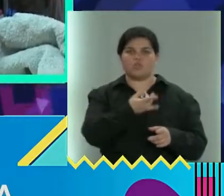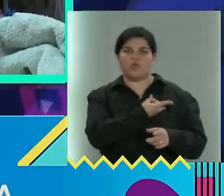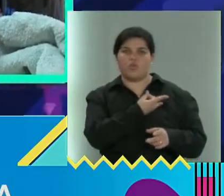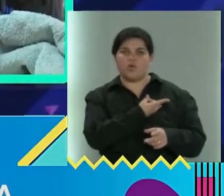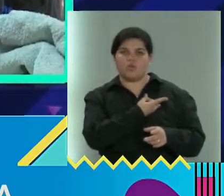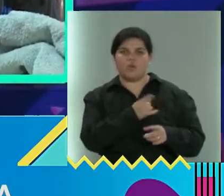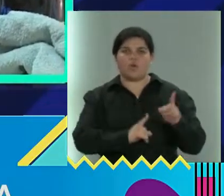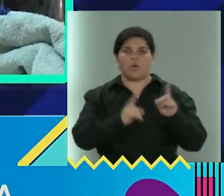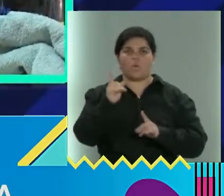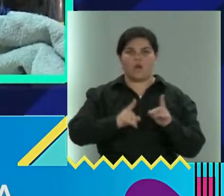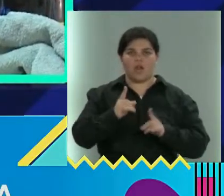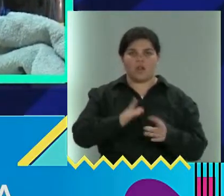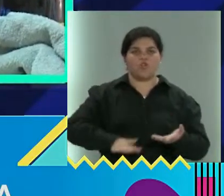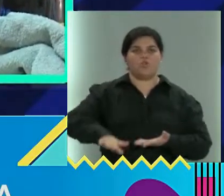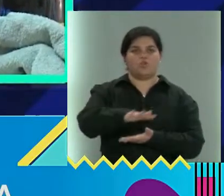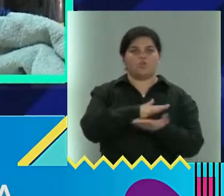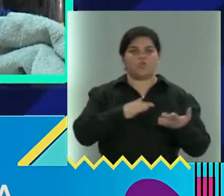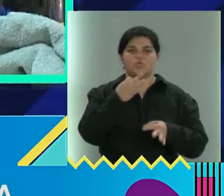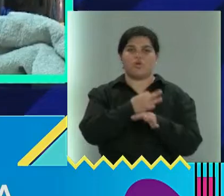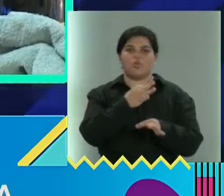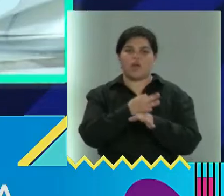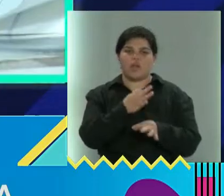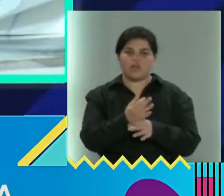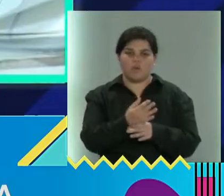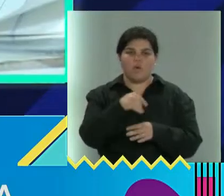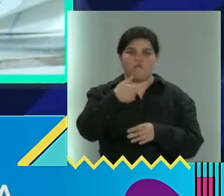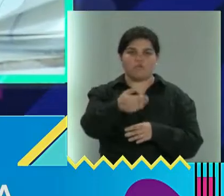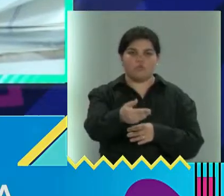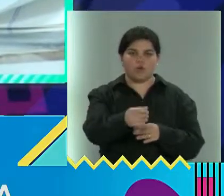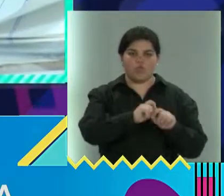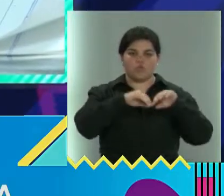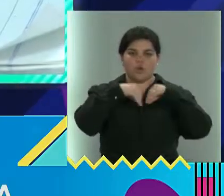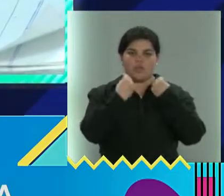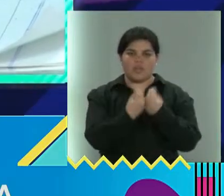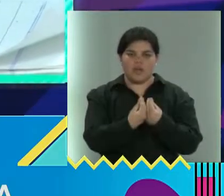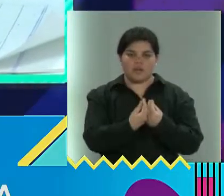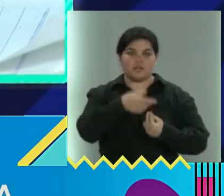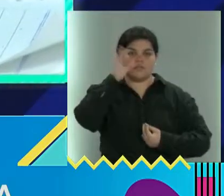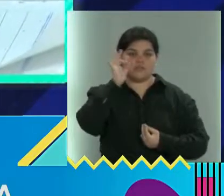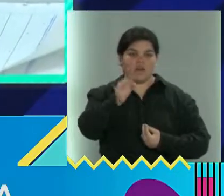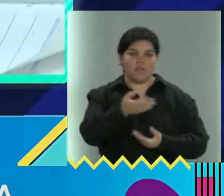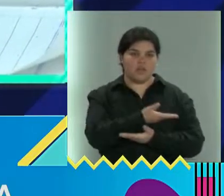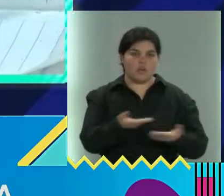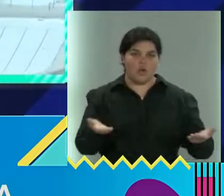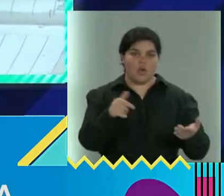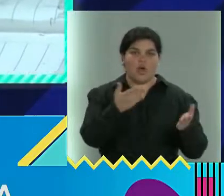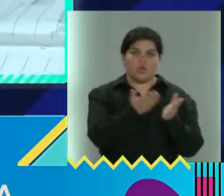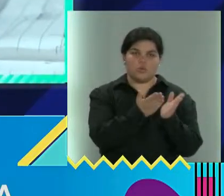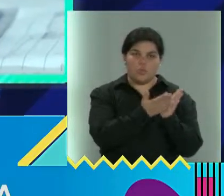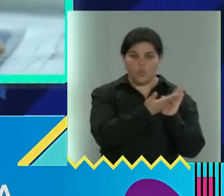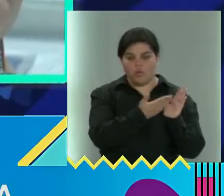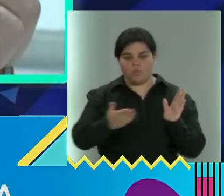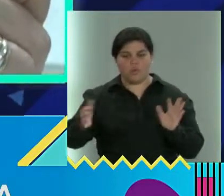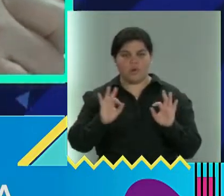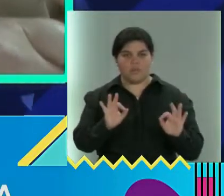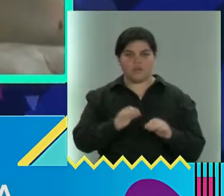factores socioeducativos que impactan en los resultados, ¿sí? Y en el rendimiento académico en general. Eleonora, ¿coincidís la